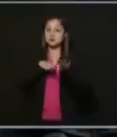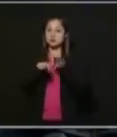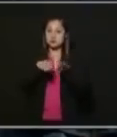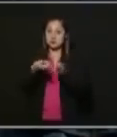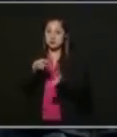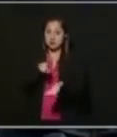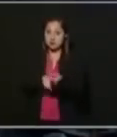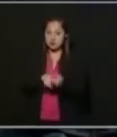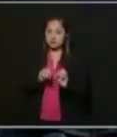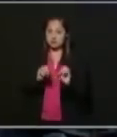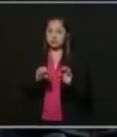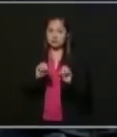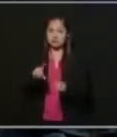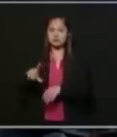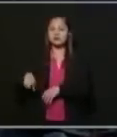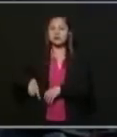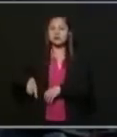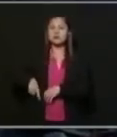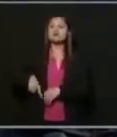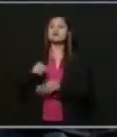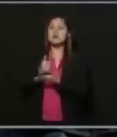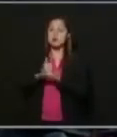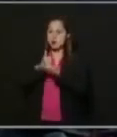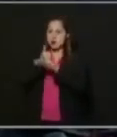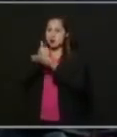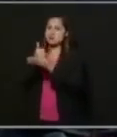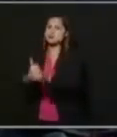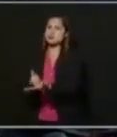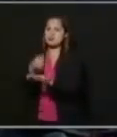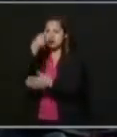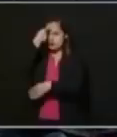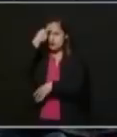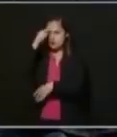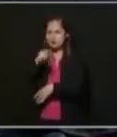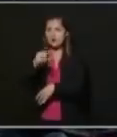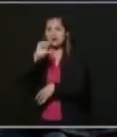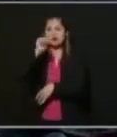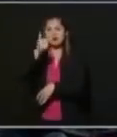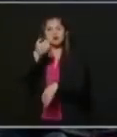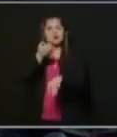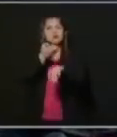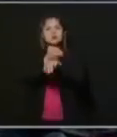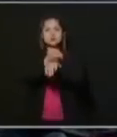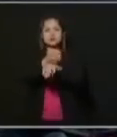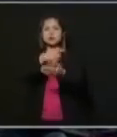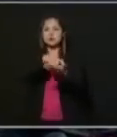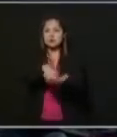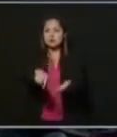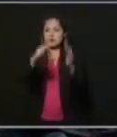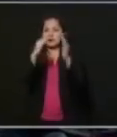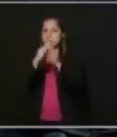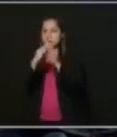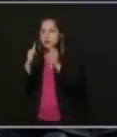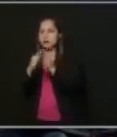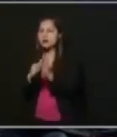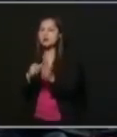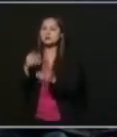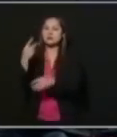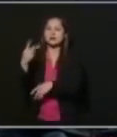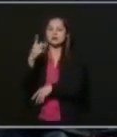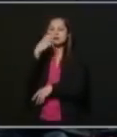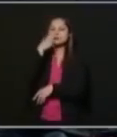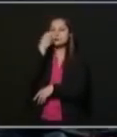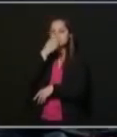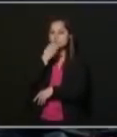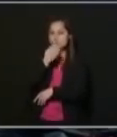oportunidades para la adquisición de viviendas, educación para sus hijos, atención médica